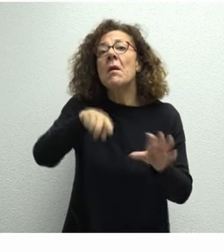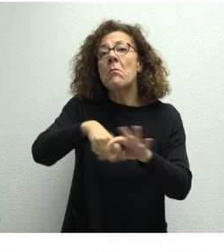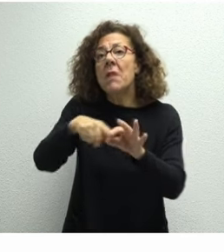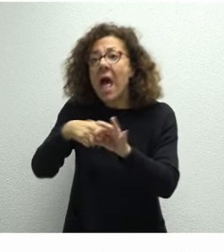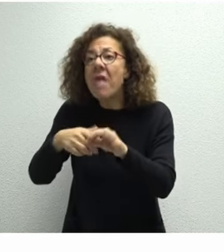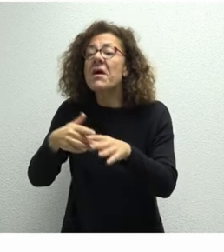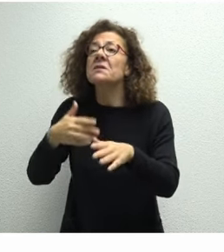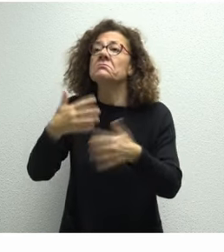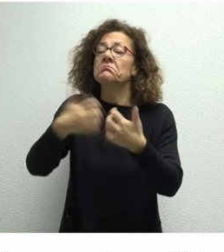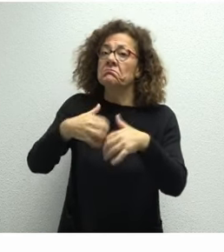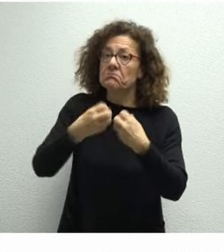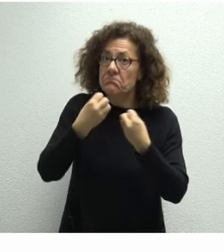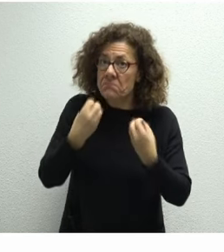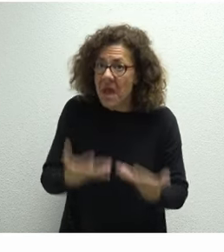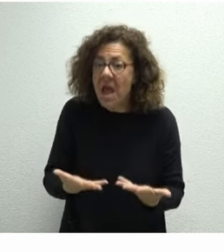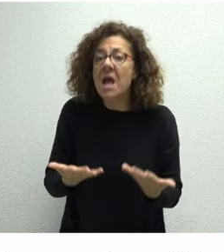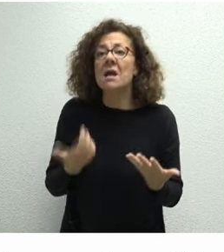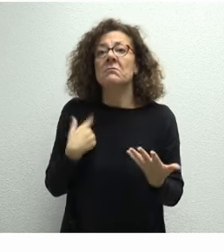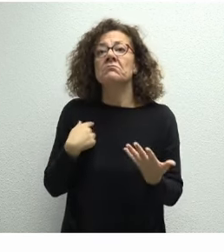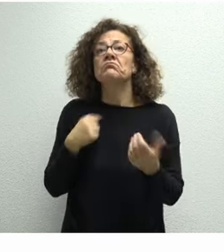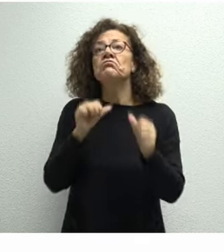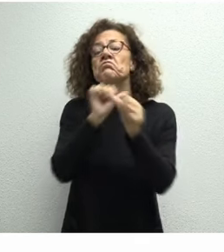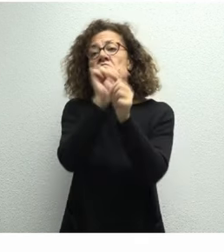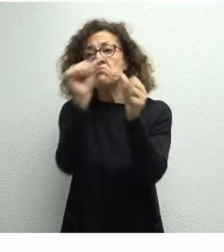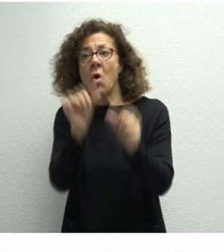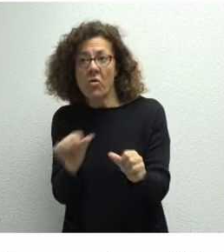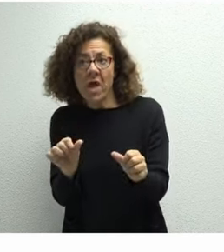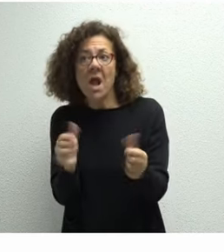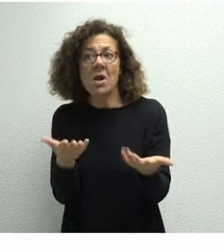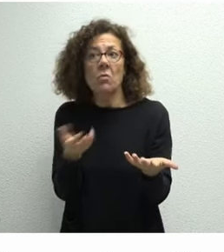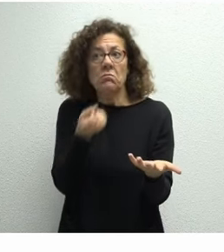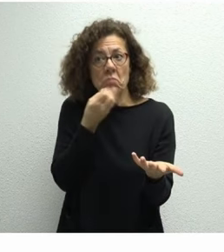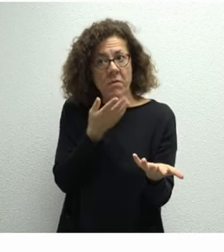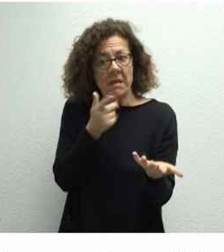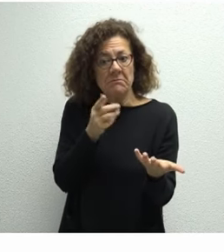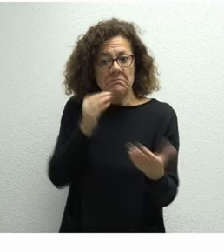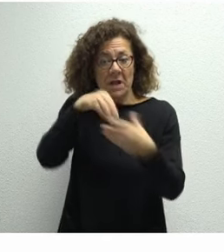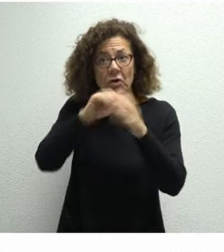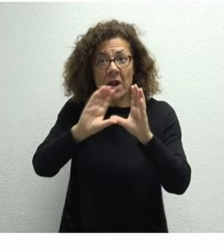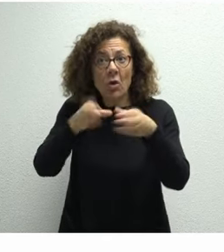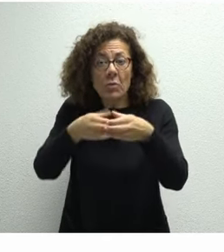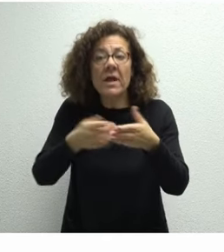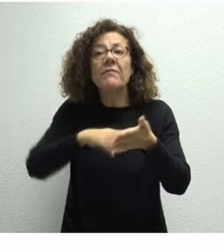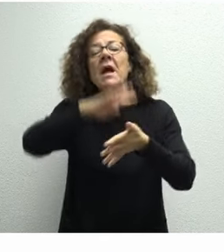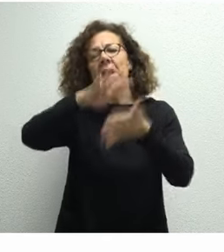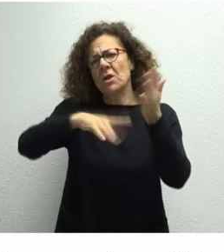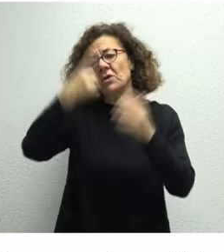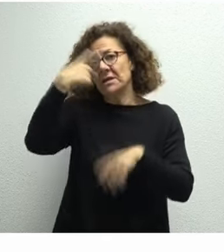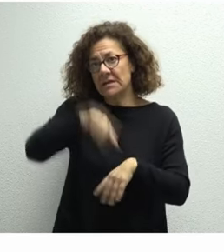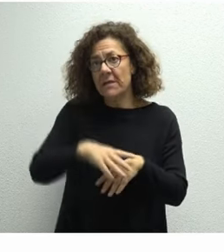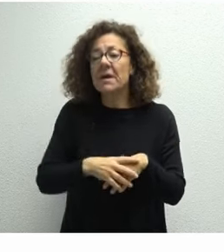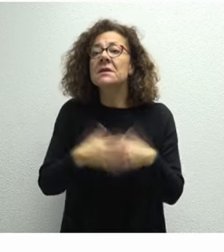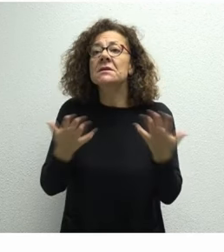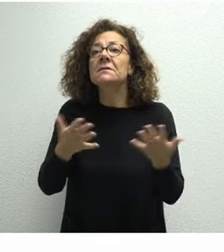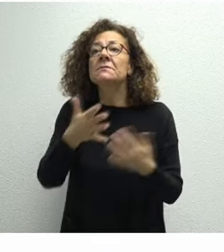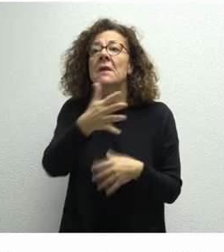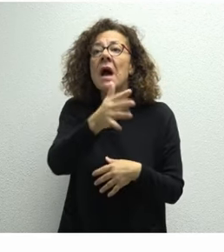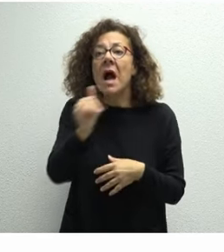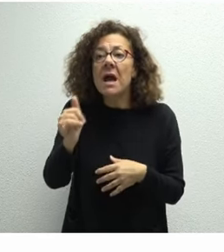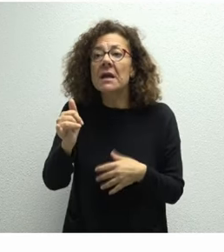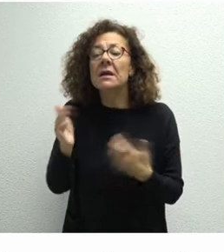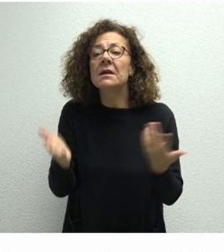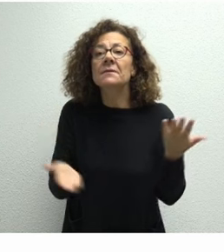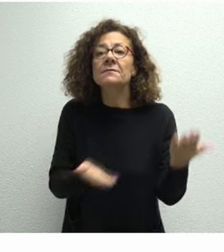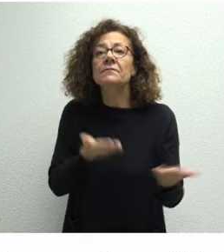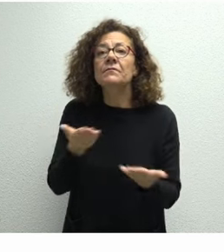están funcionando bien tiene un modelo muy INS en la comunidad no bueno Cataluña sabéis eh tenemos